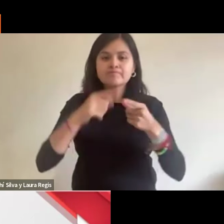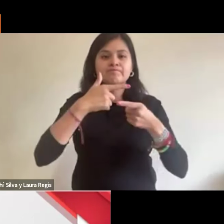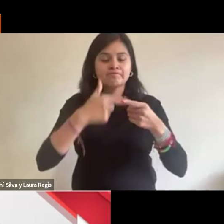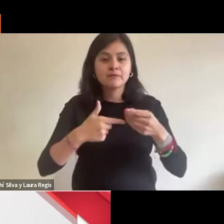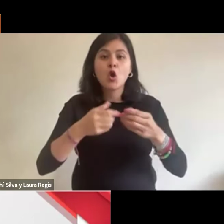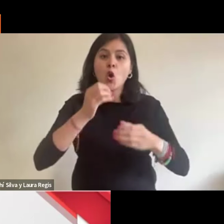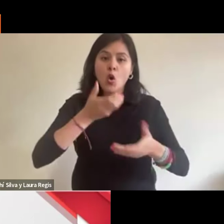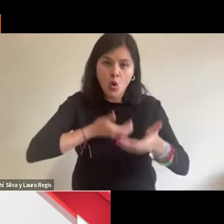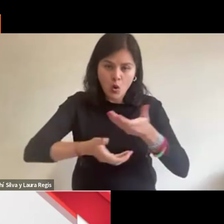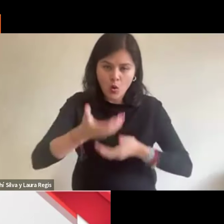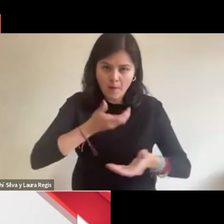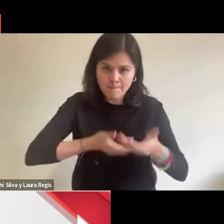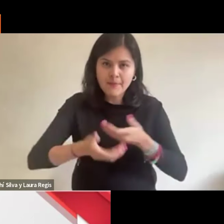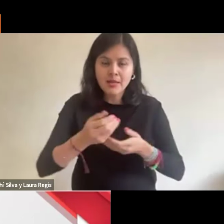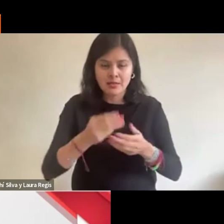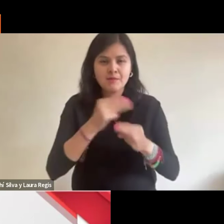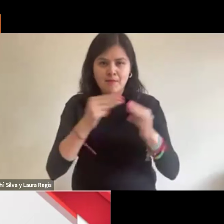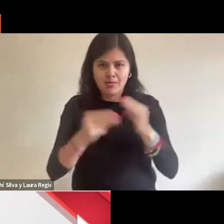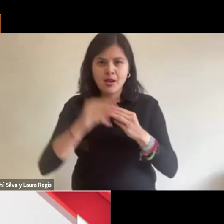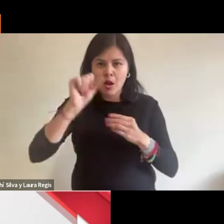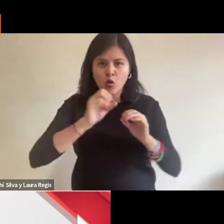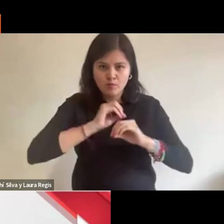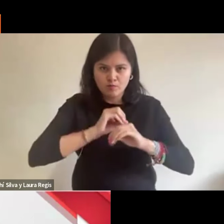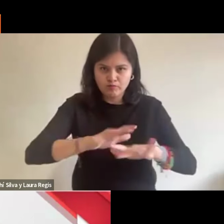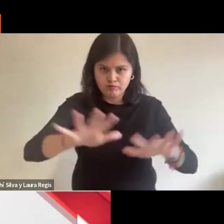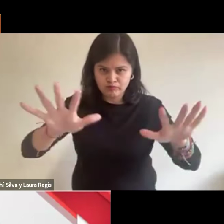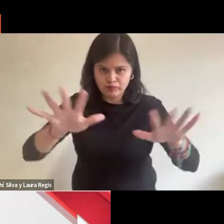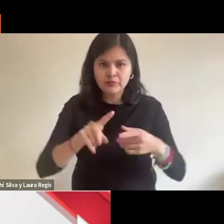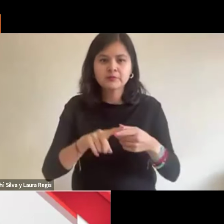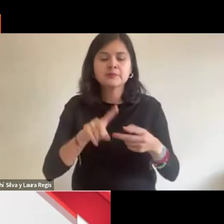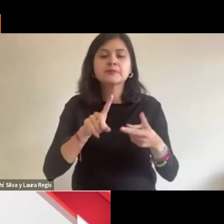compartir el material.